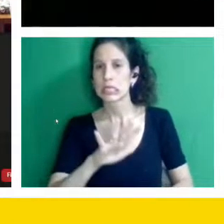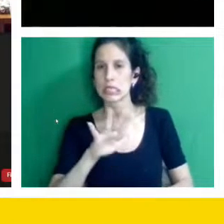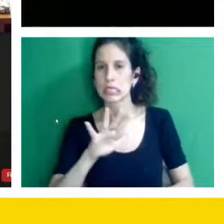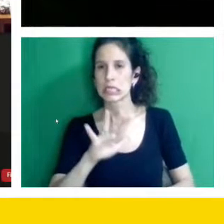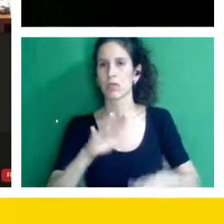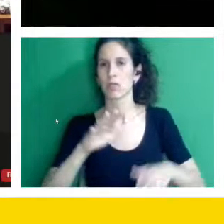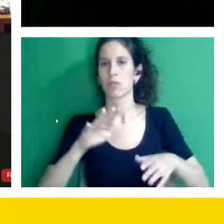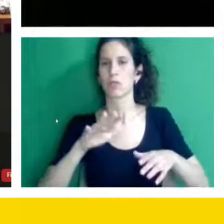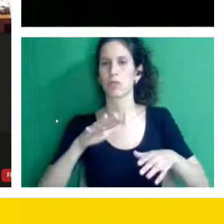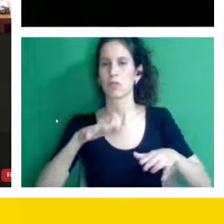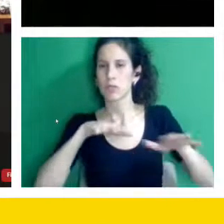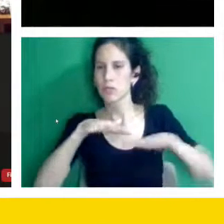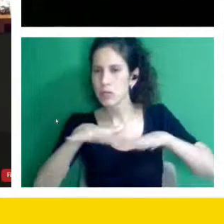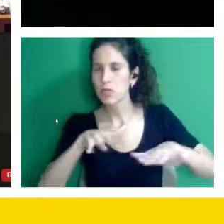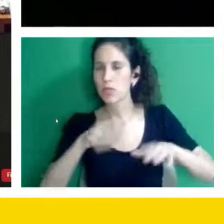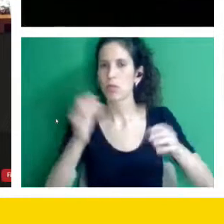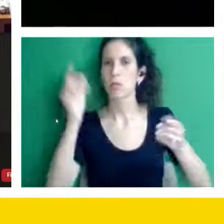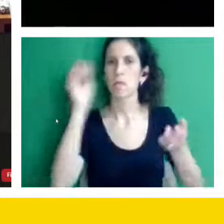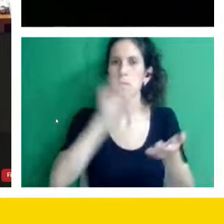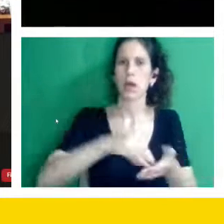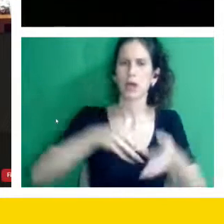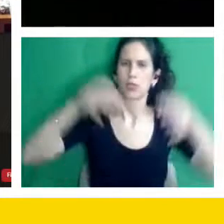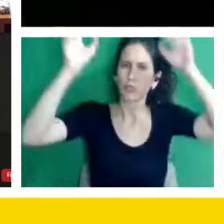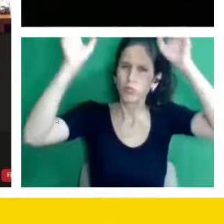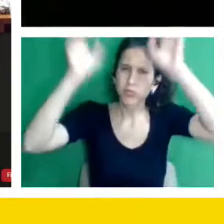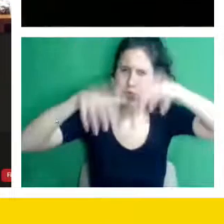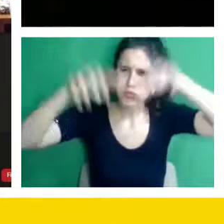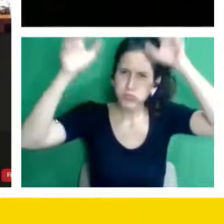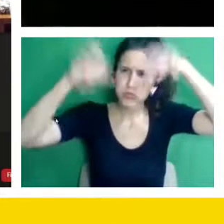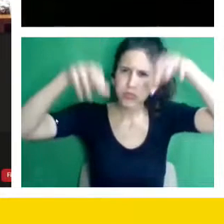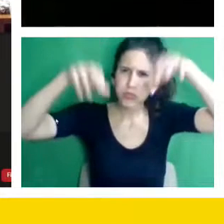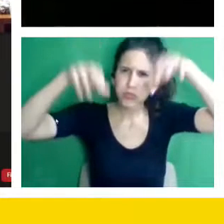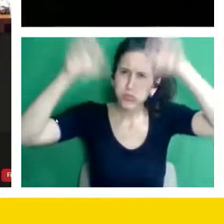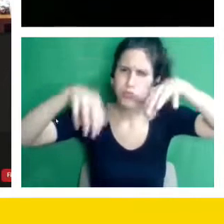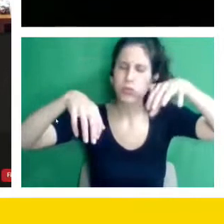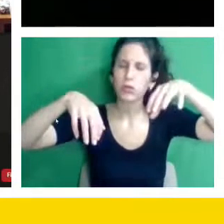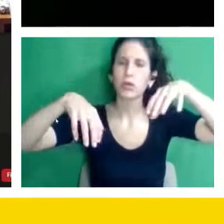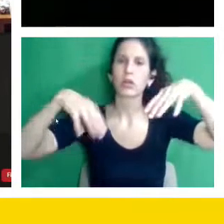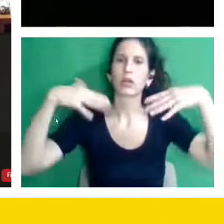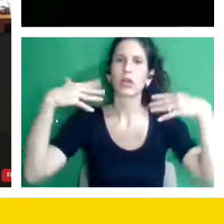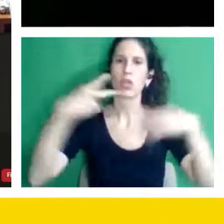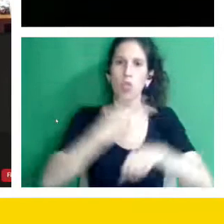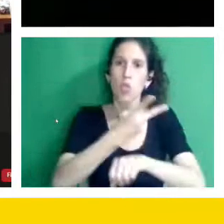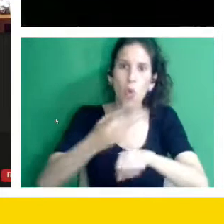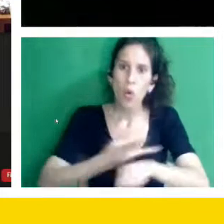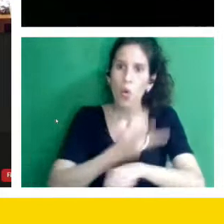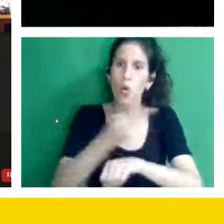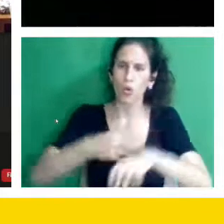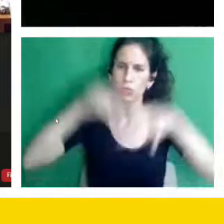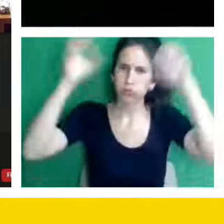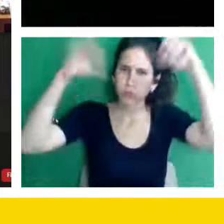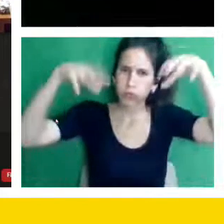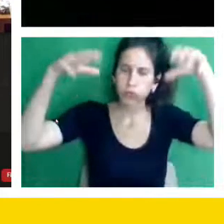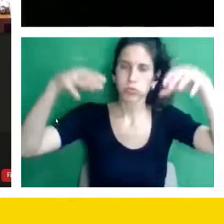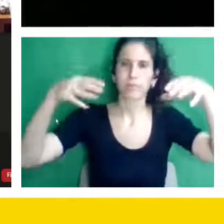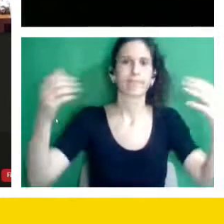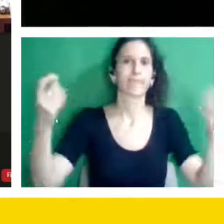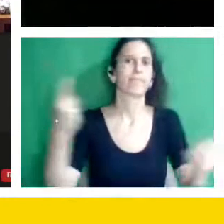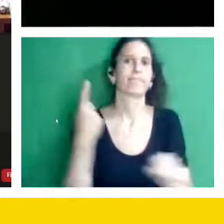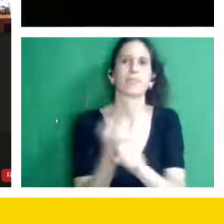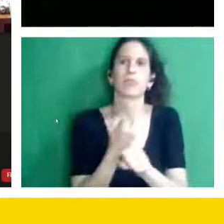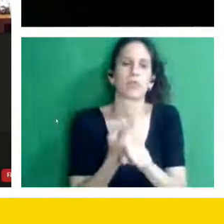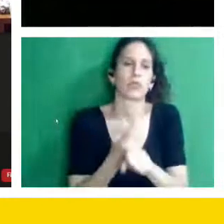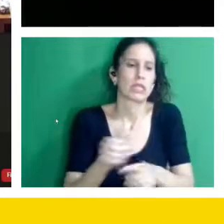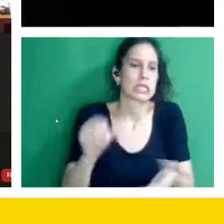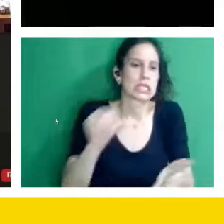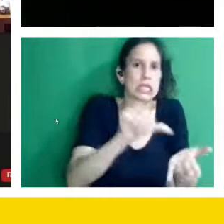2 horas, nuestro Santiago, nuestras ciudades no resisten. Le puede pasar a Valparaíso. Ustedes ya vieron que hace muchos años